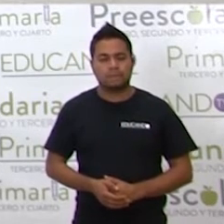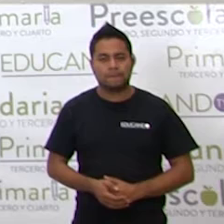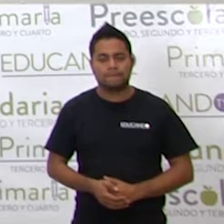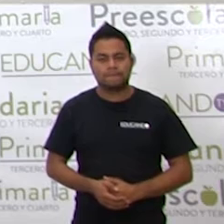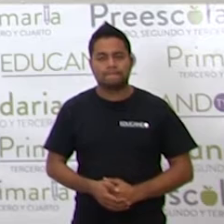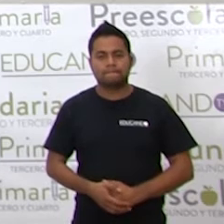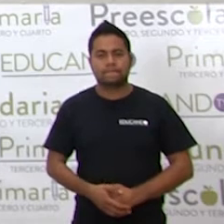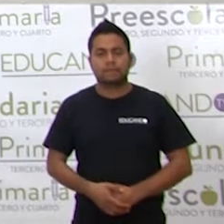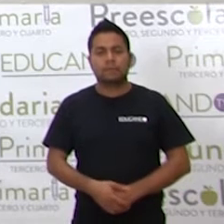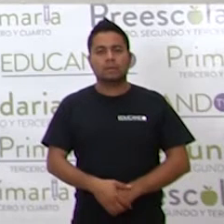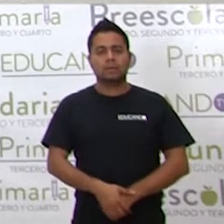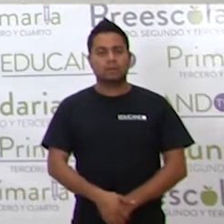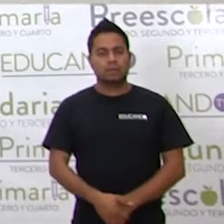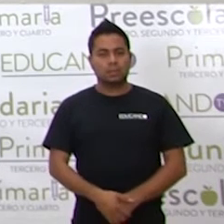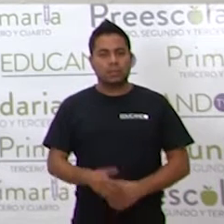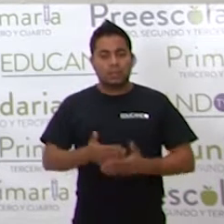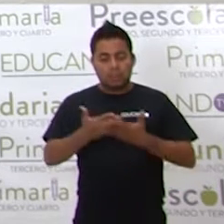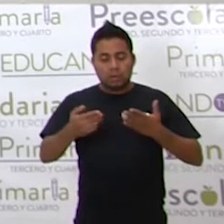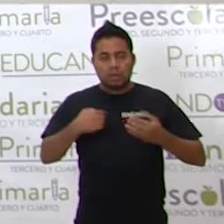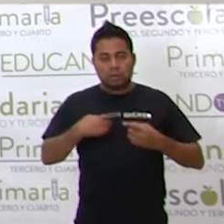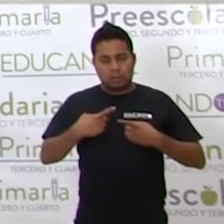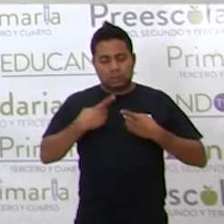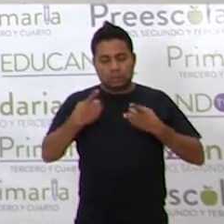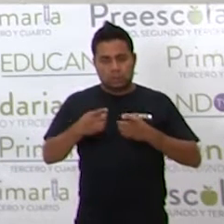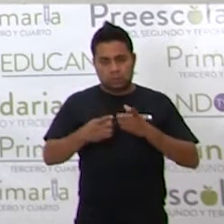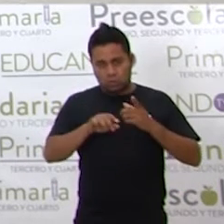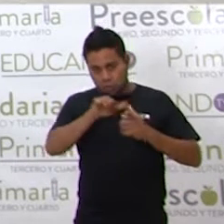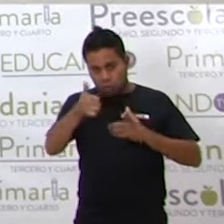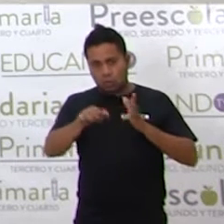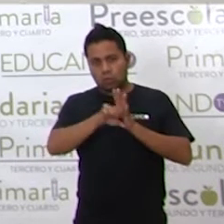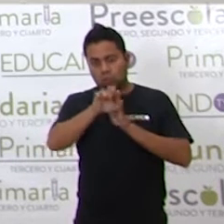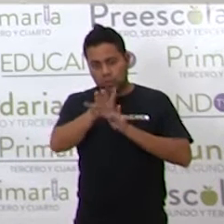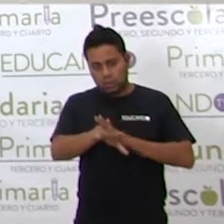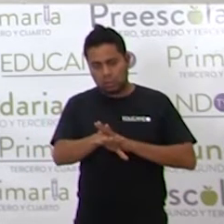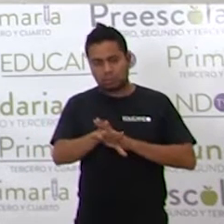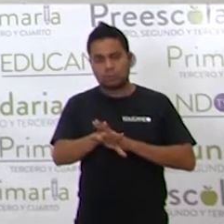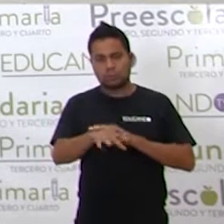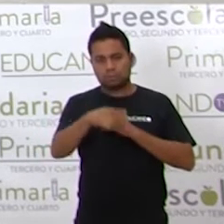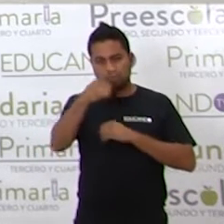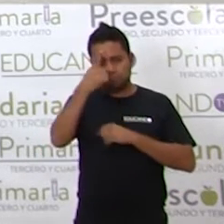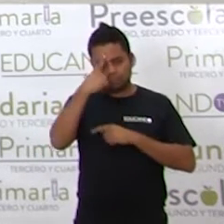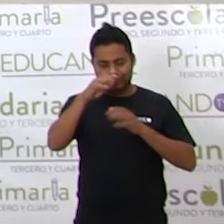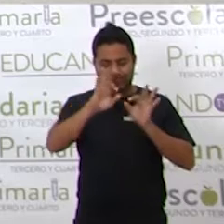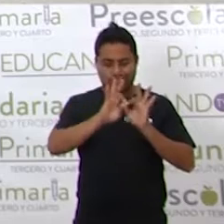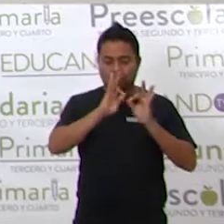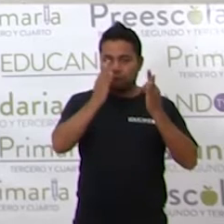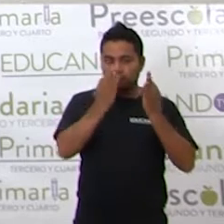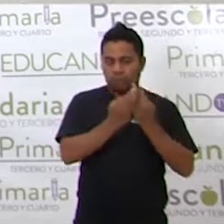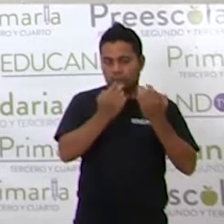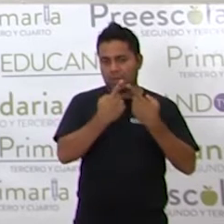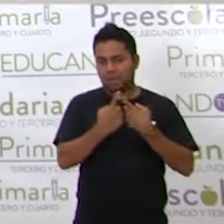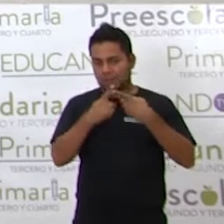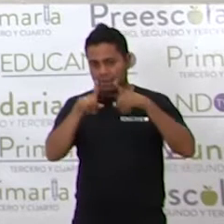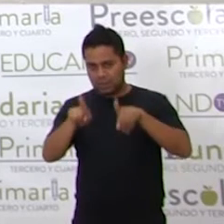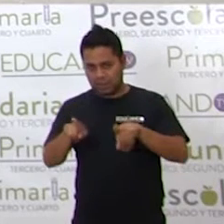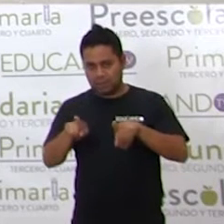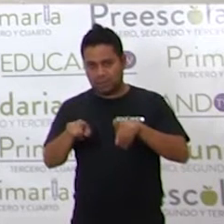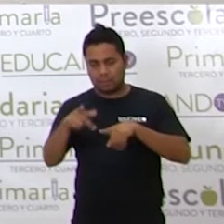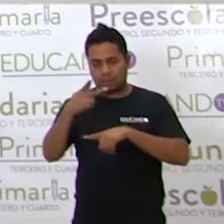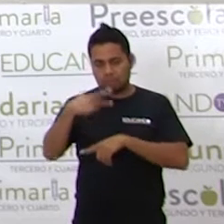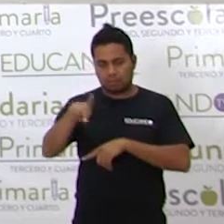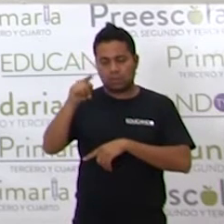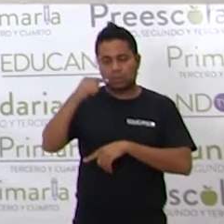presentar otra información de una manera diferente, pero quiero